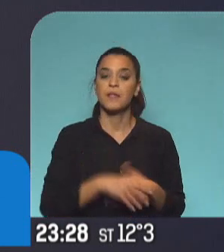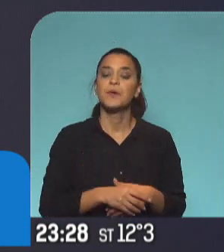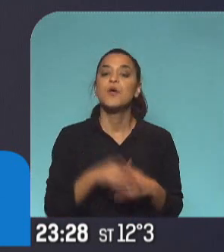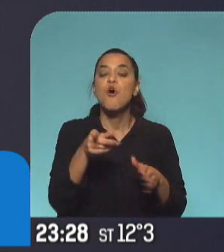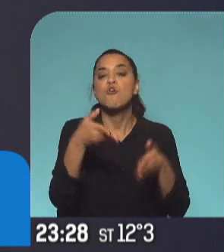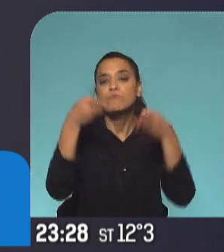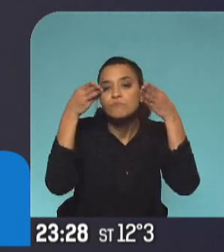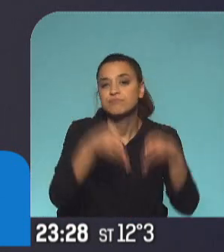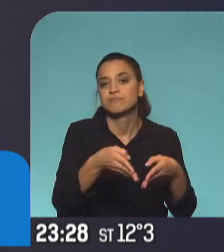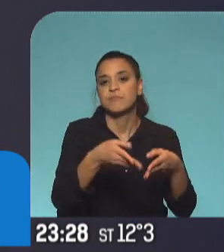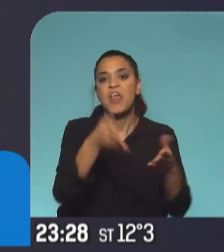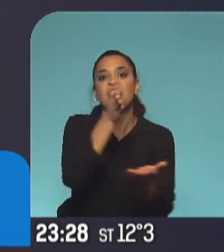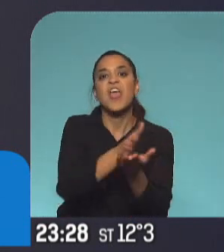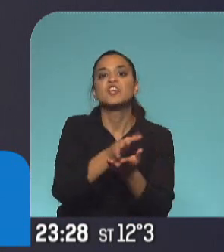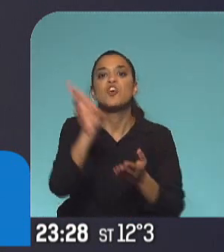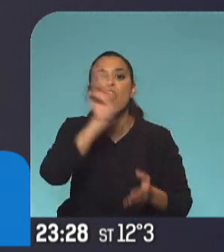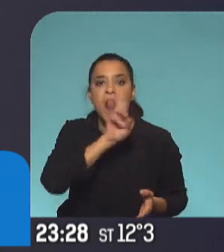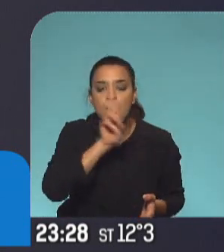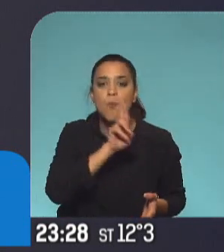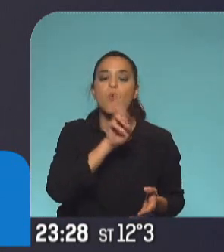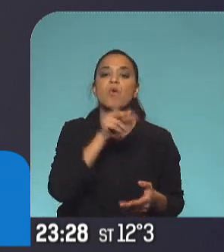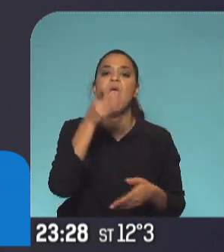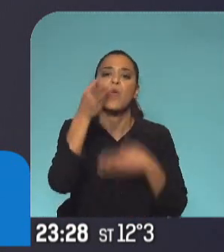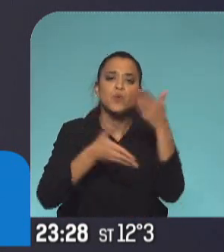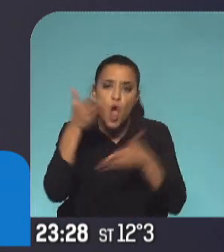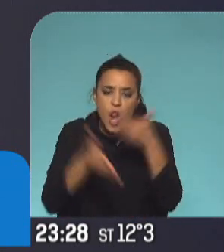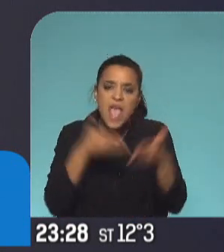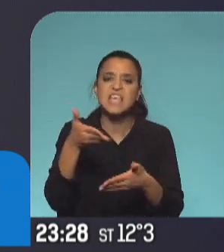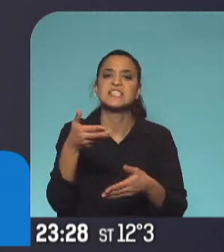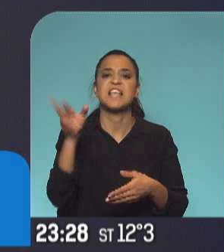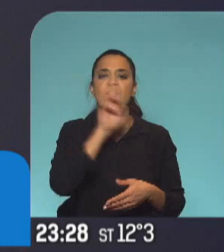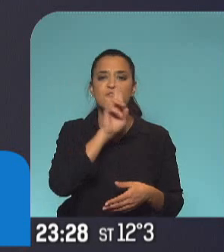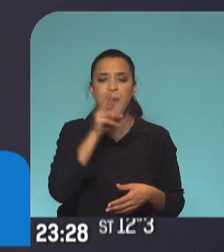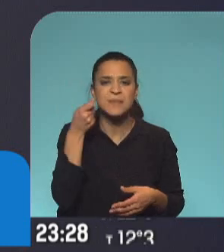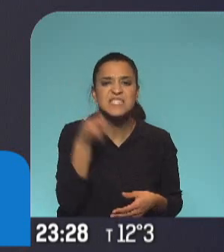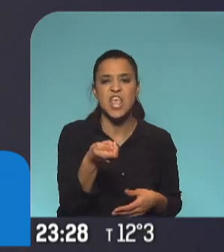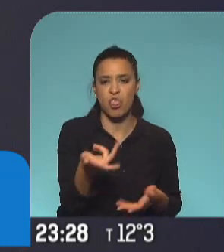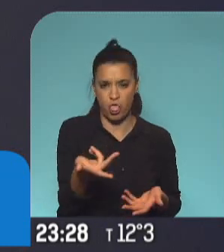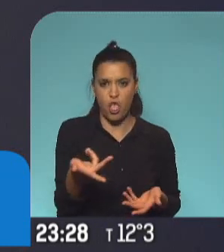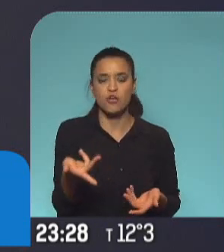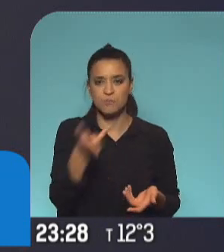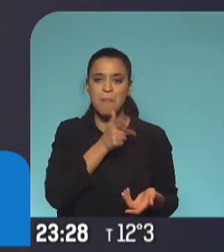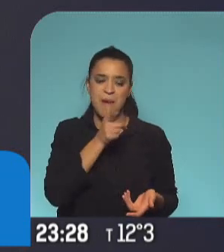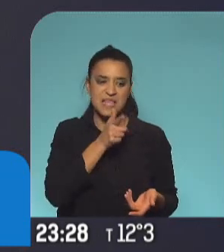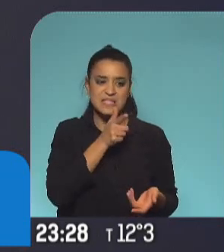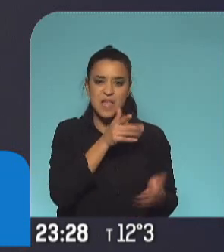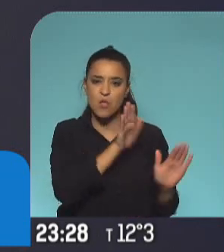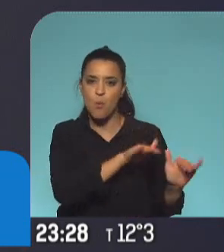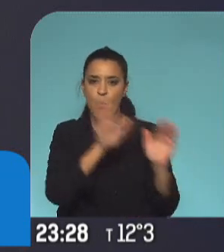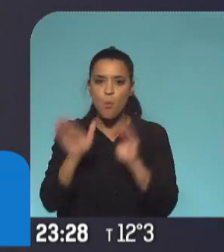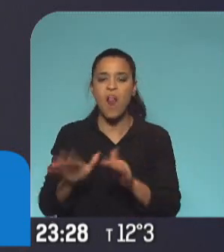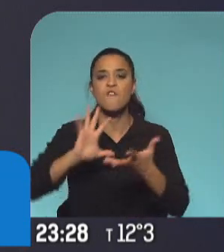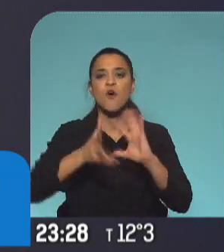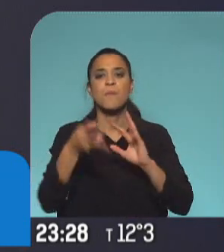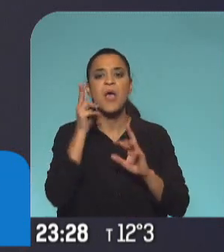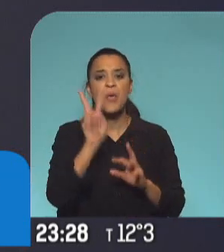llevarlo por el tema de los derechos de la mujer y de la violencia y los femicidios, me parece que coincide con la visión que